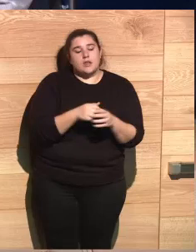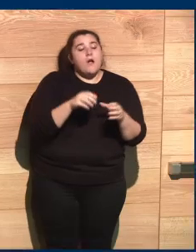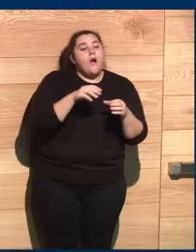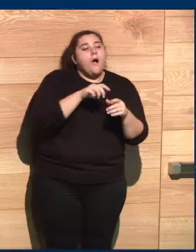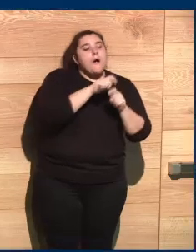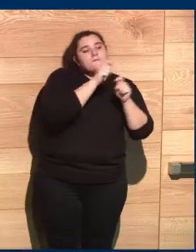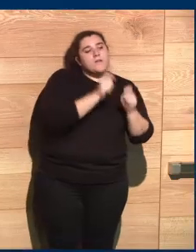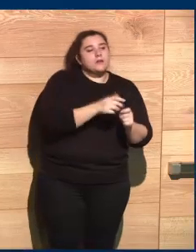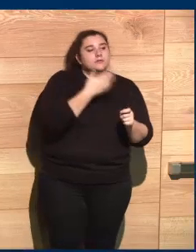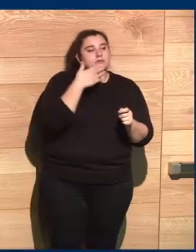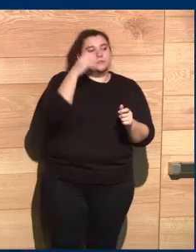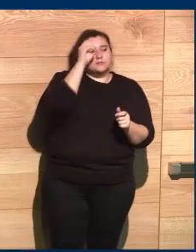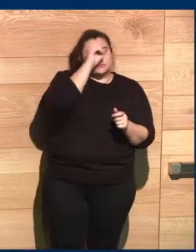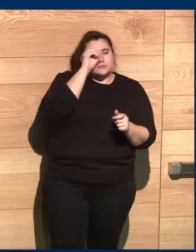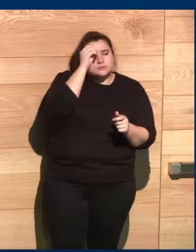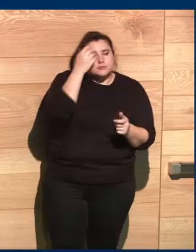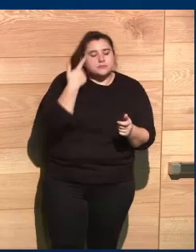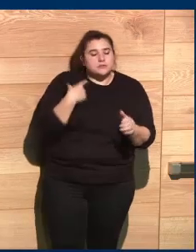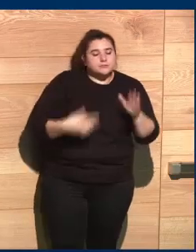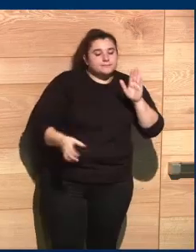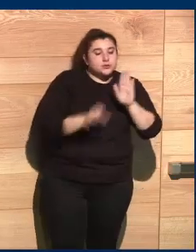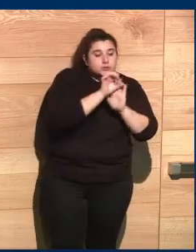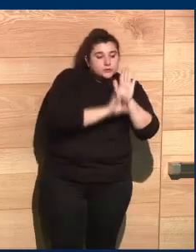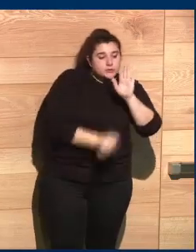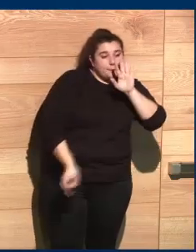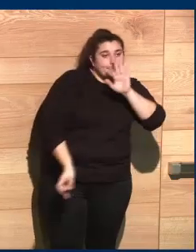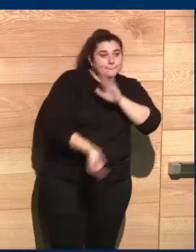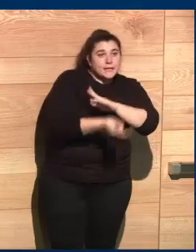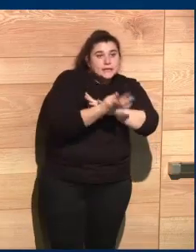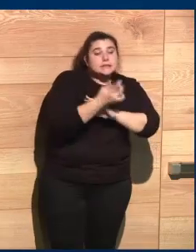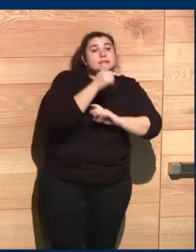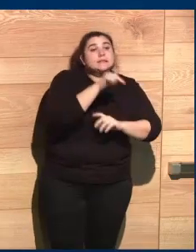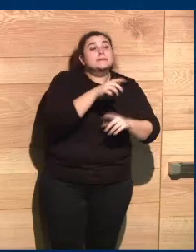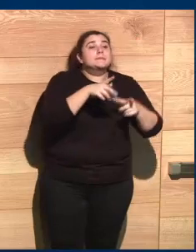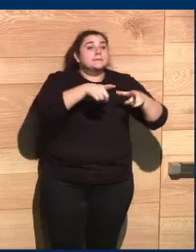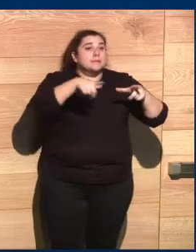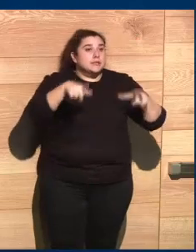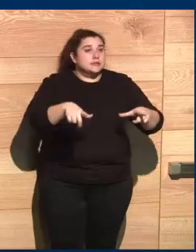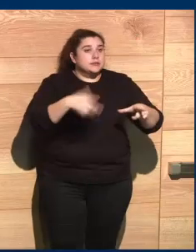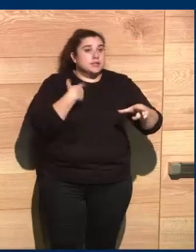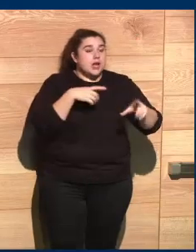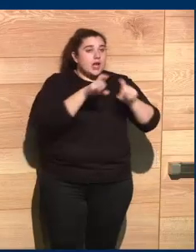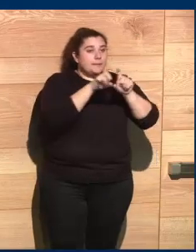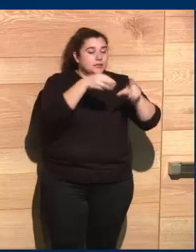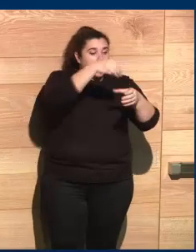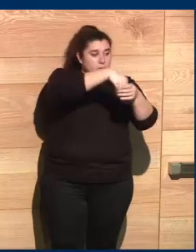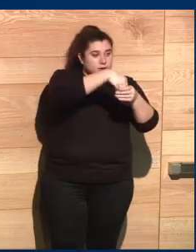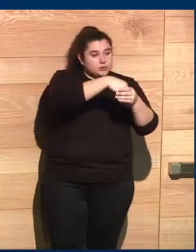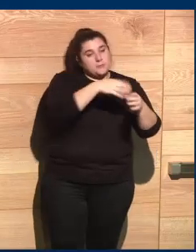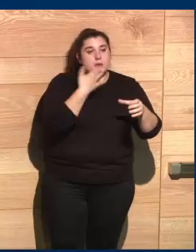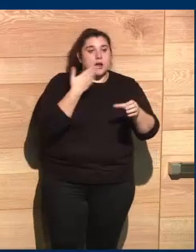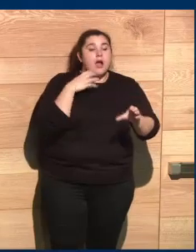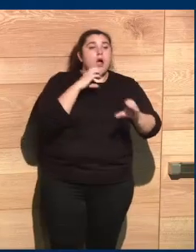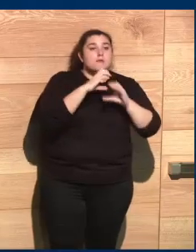en las que yo creo que vamos a ver este tipo de software aparecer sería en este caso, una plataforma para comunicarse dentro de la compañía en la que tú puedes crear tu